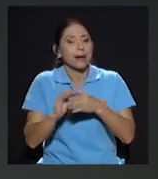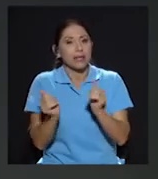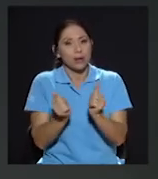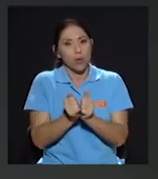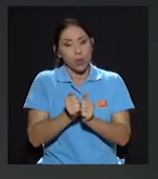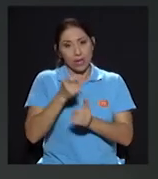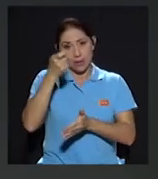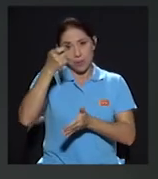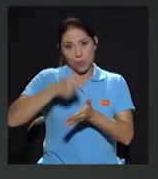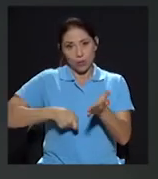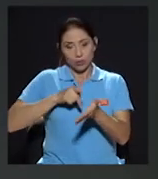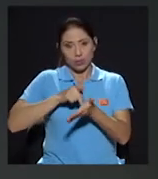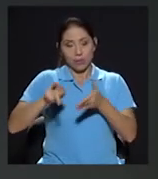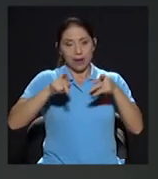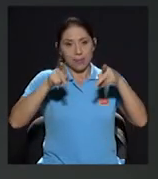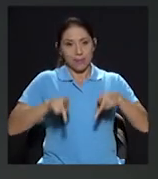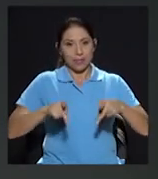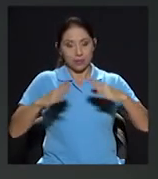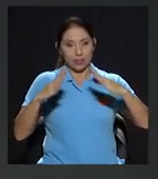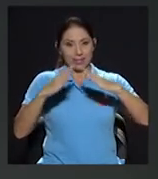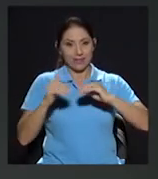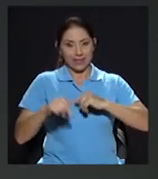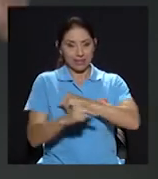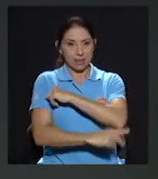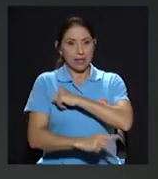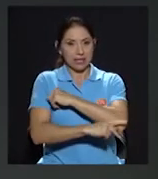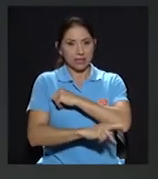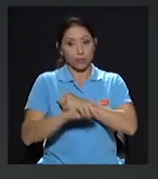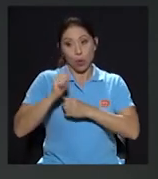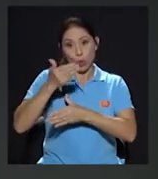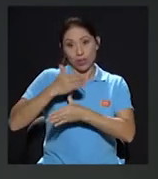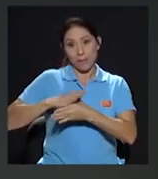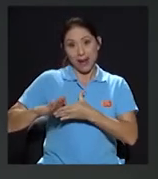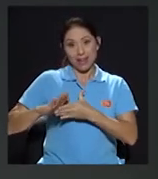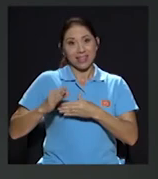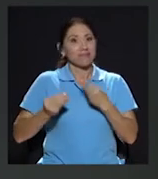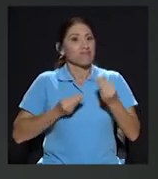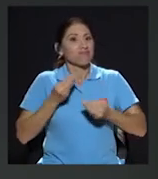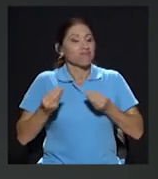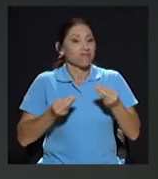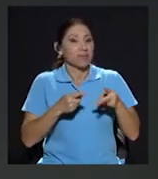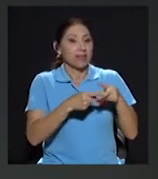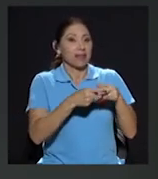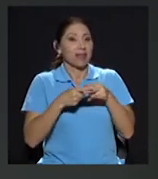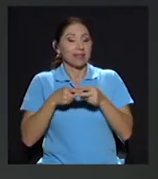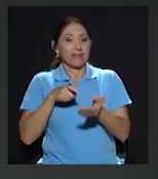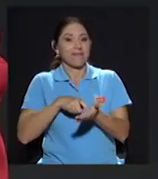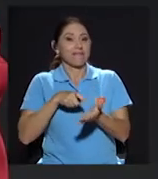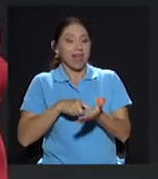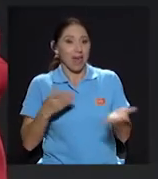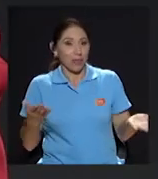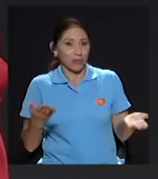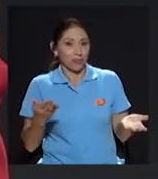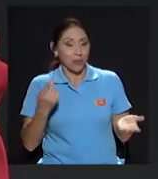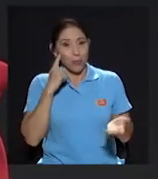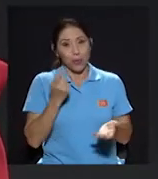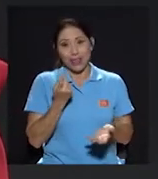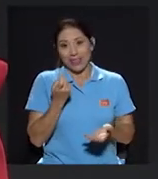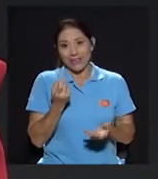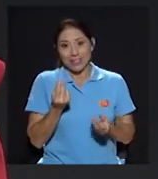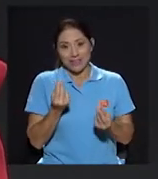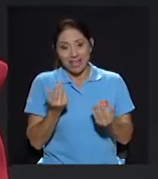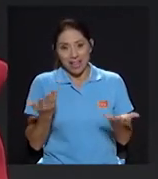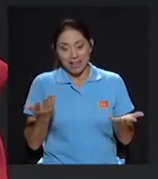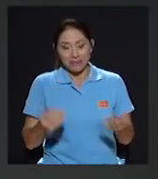impuestos que disfrutan los habitantes de este país la otra parte se va en enfriado por el déficit fiscal